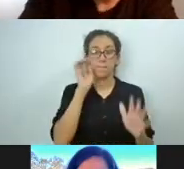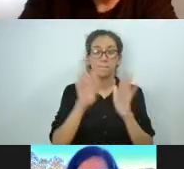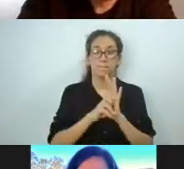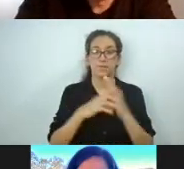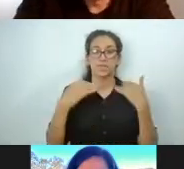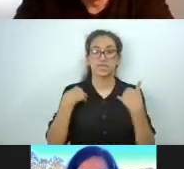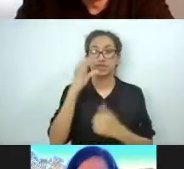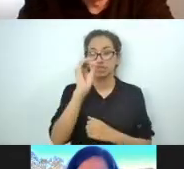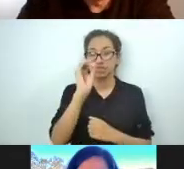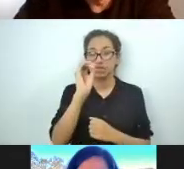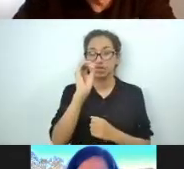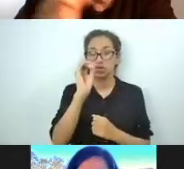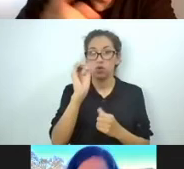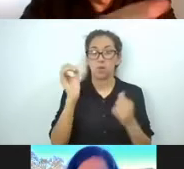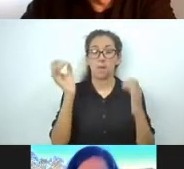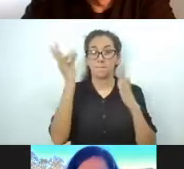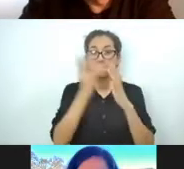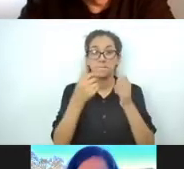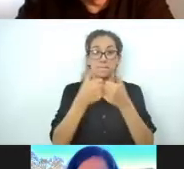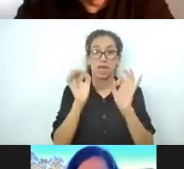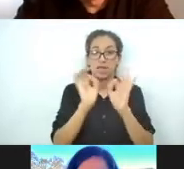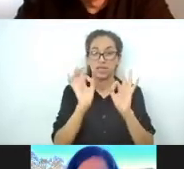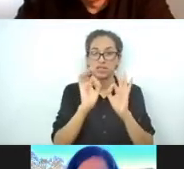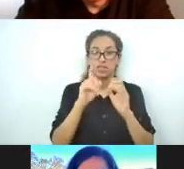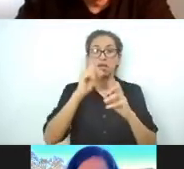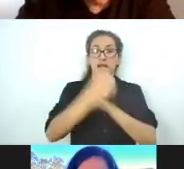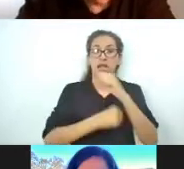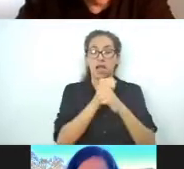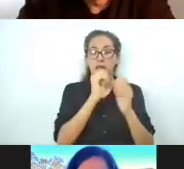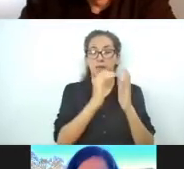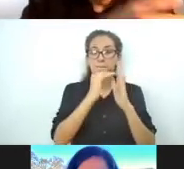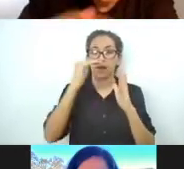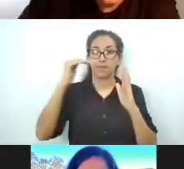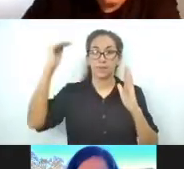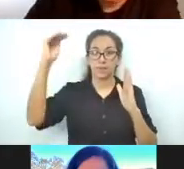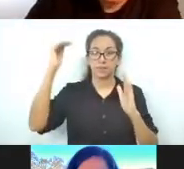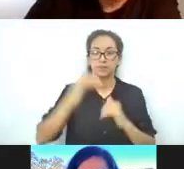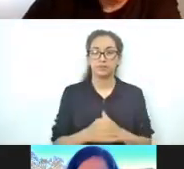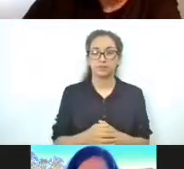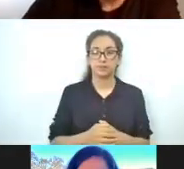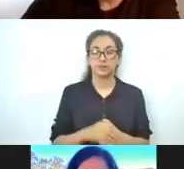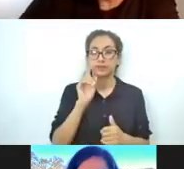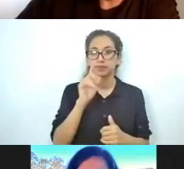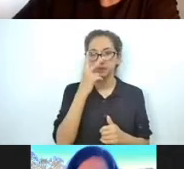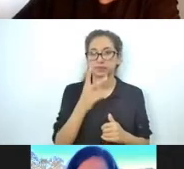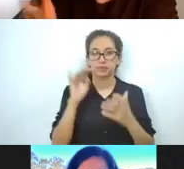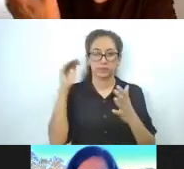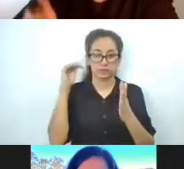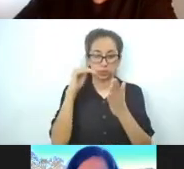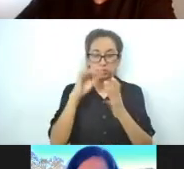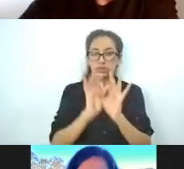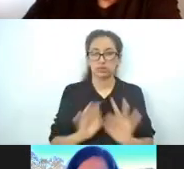0 parejas, ¿no? Va en aumento en los últimos años. Y esto, el estudio que es sumamente importante y